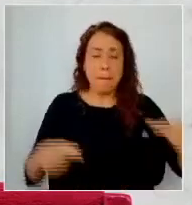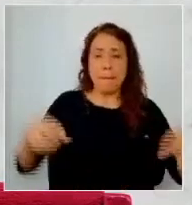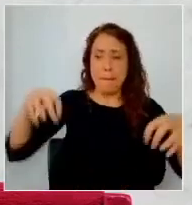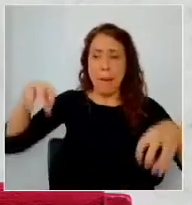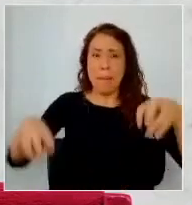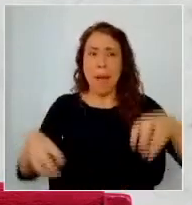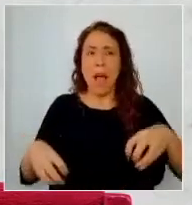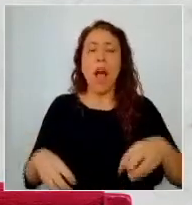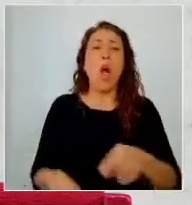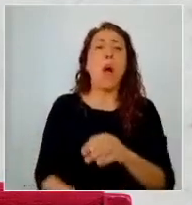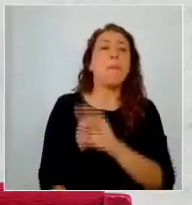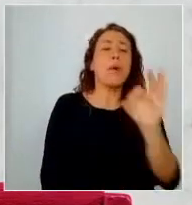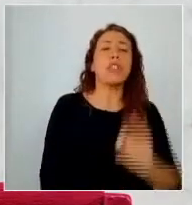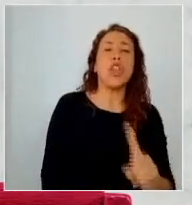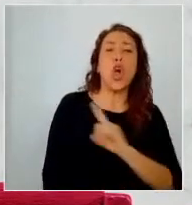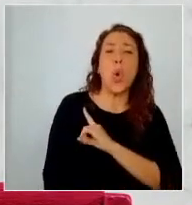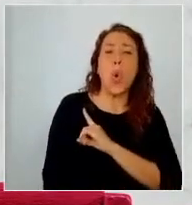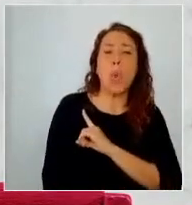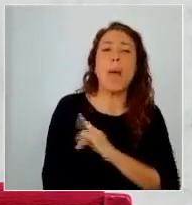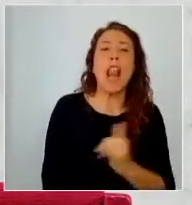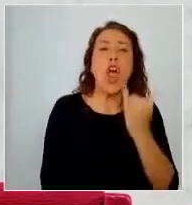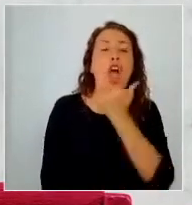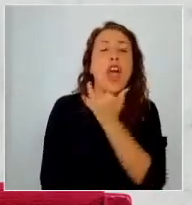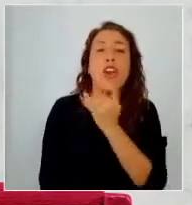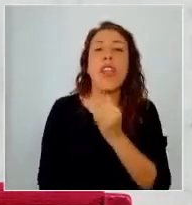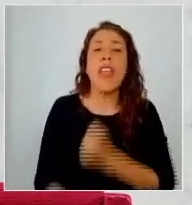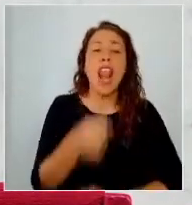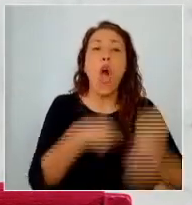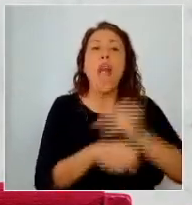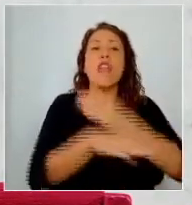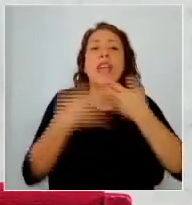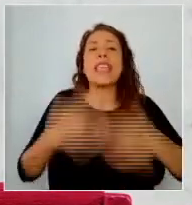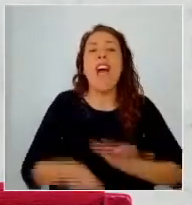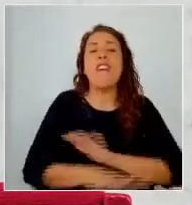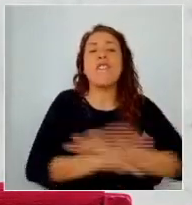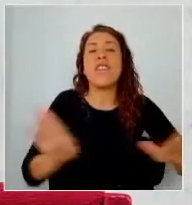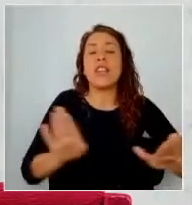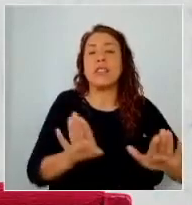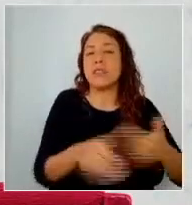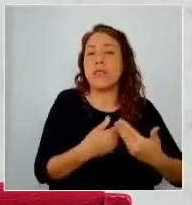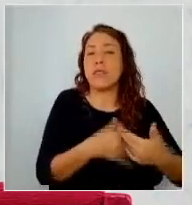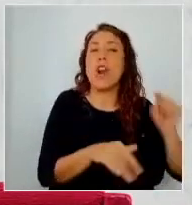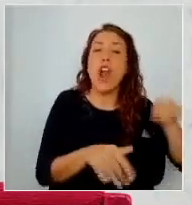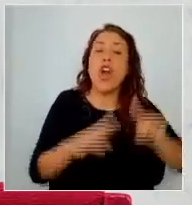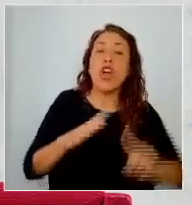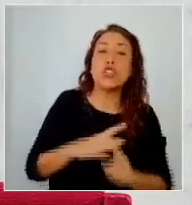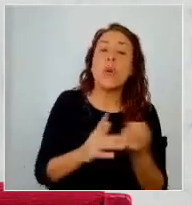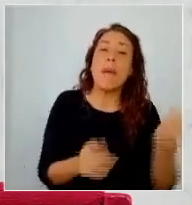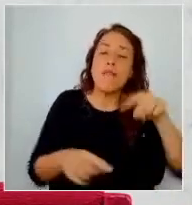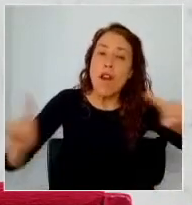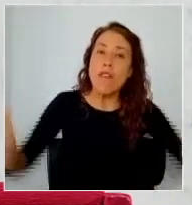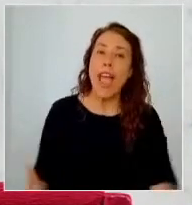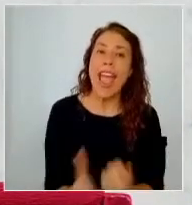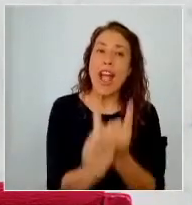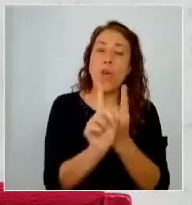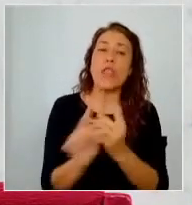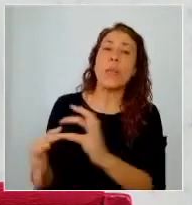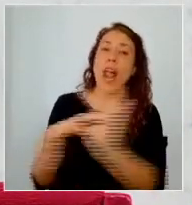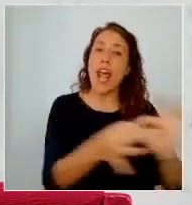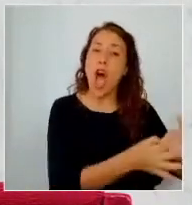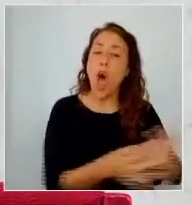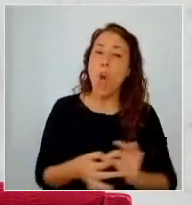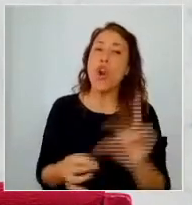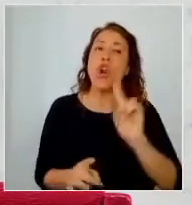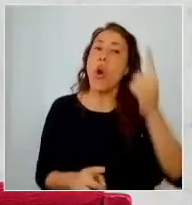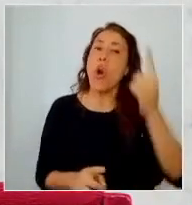el observador es de los años que se fueron nace para el reencuentro para unir y no para separar